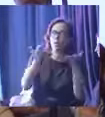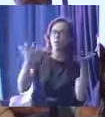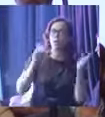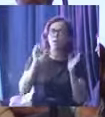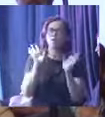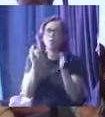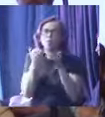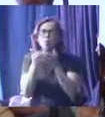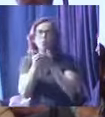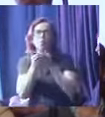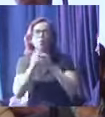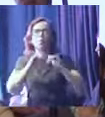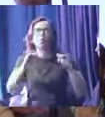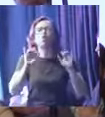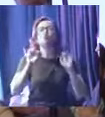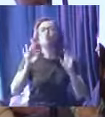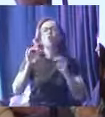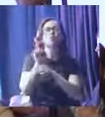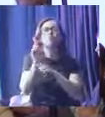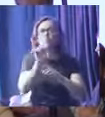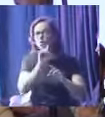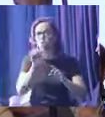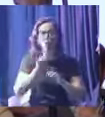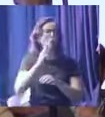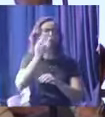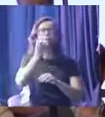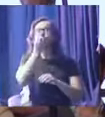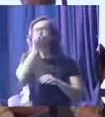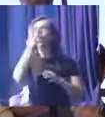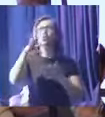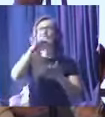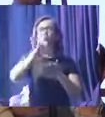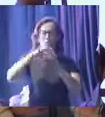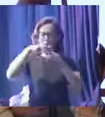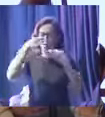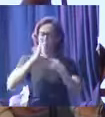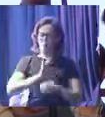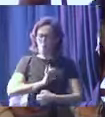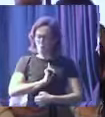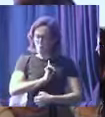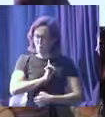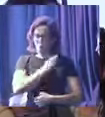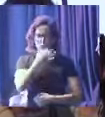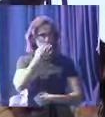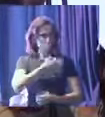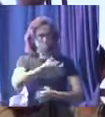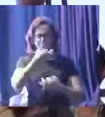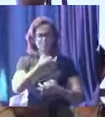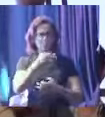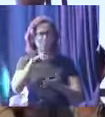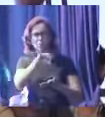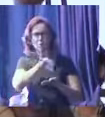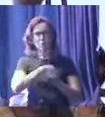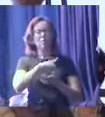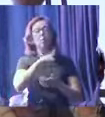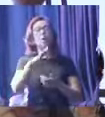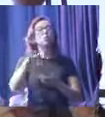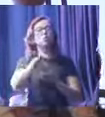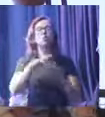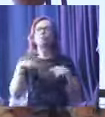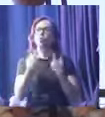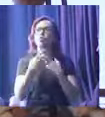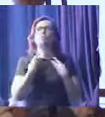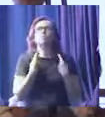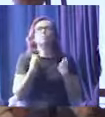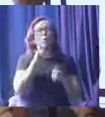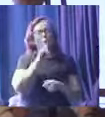de las marquesinas. Flores ciudad, dicho con todo orgullo. Una ciudad de las que nos sintamos